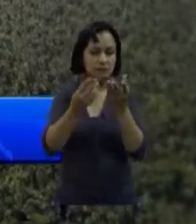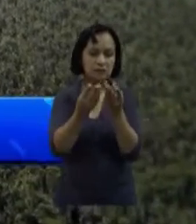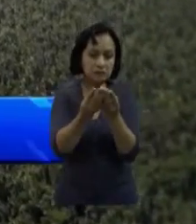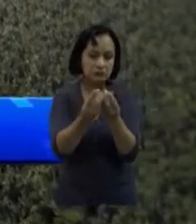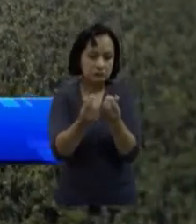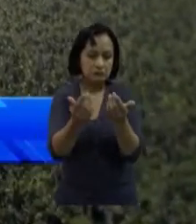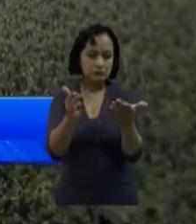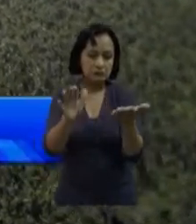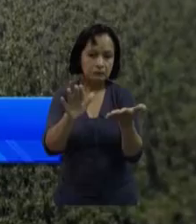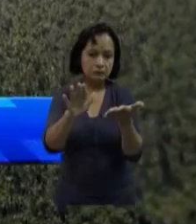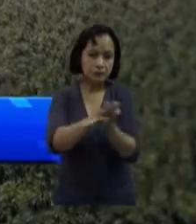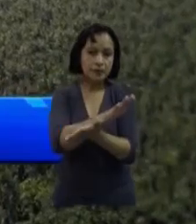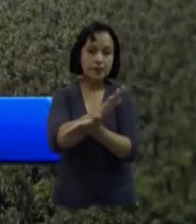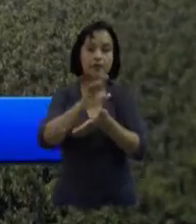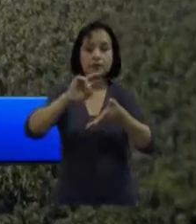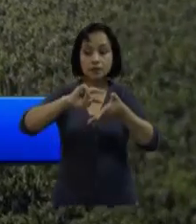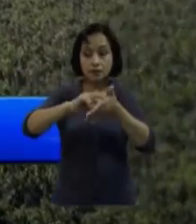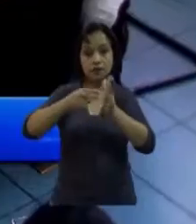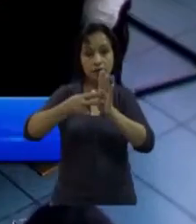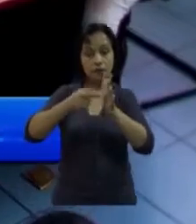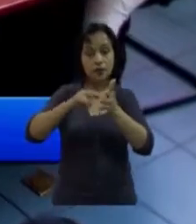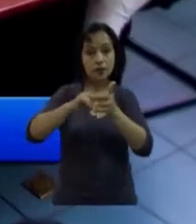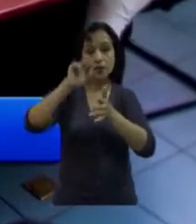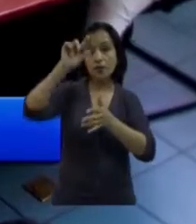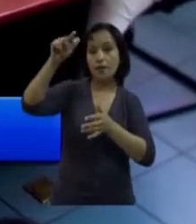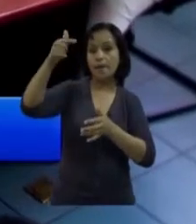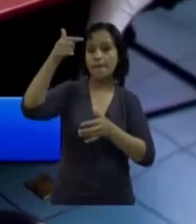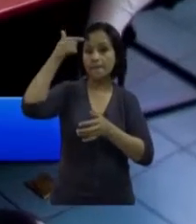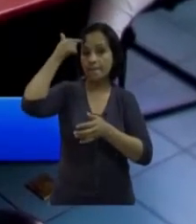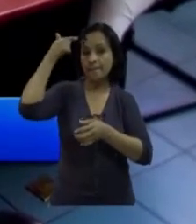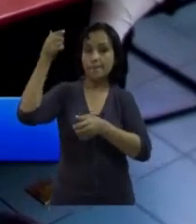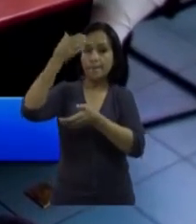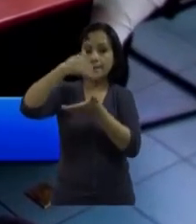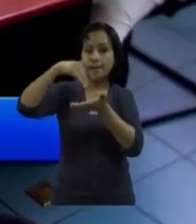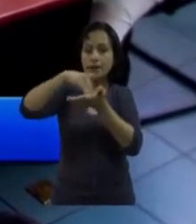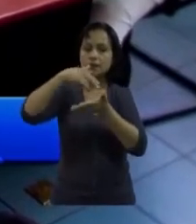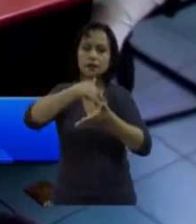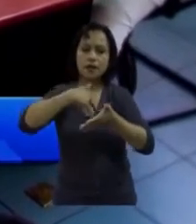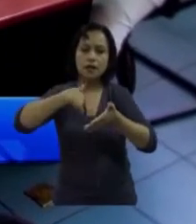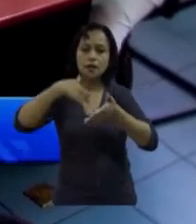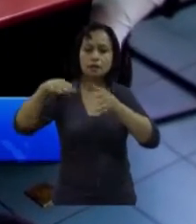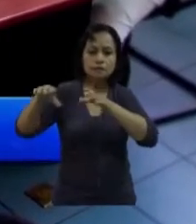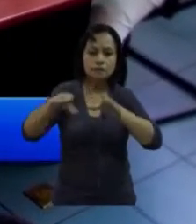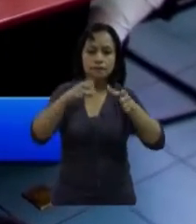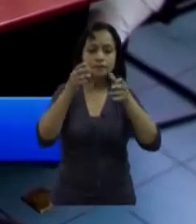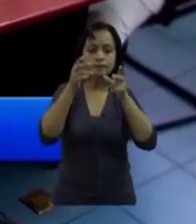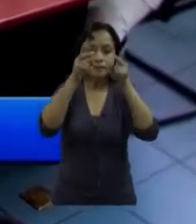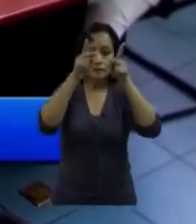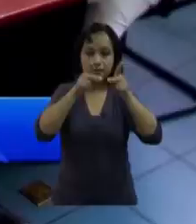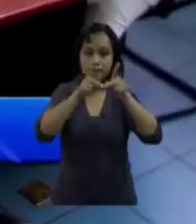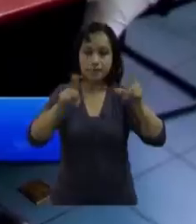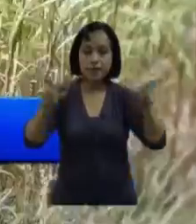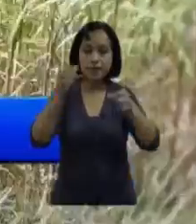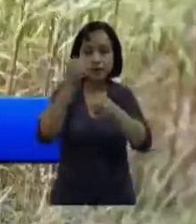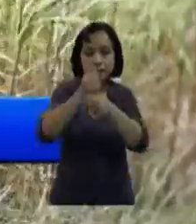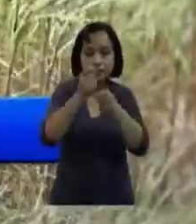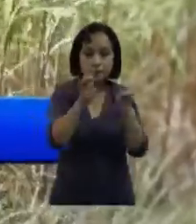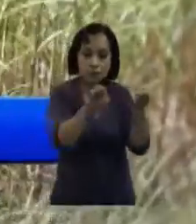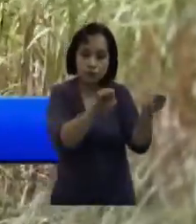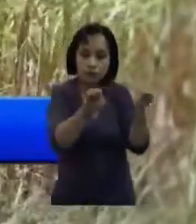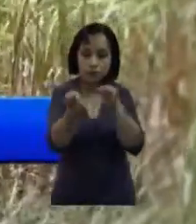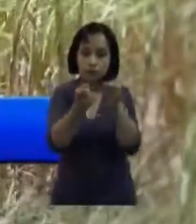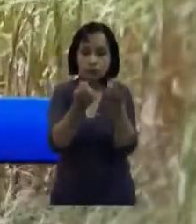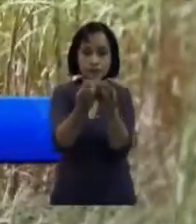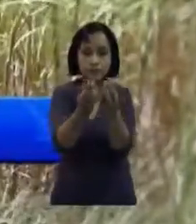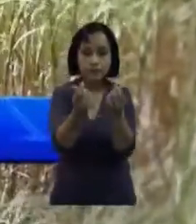significativa en el deterioro medioambiental. Es basado en esto que desde el gobierno central se realizan esfuerzos para trabajar planes de